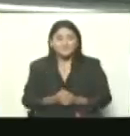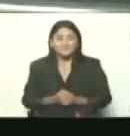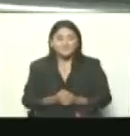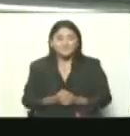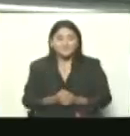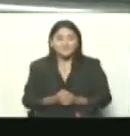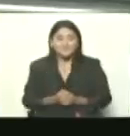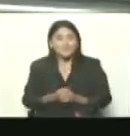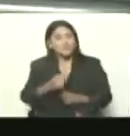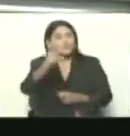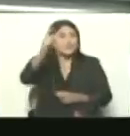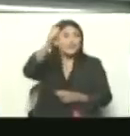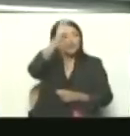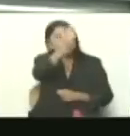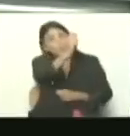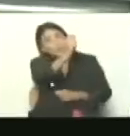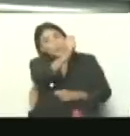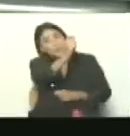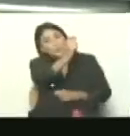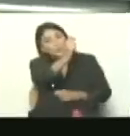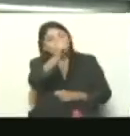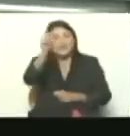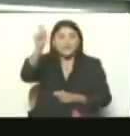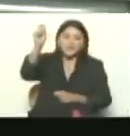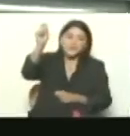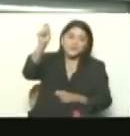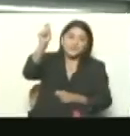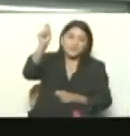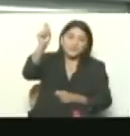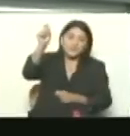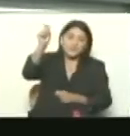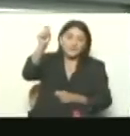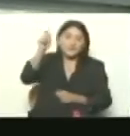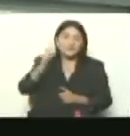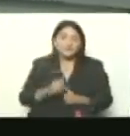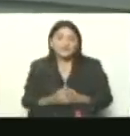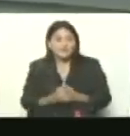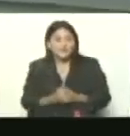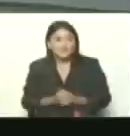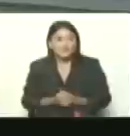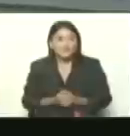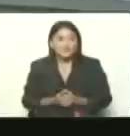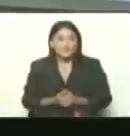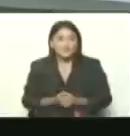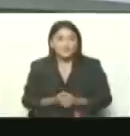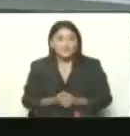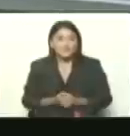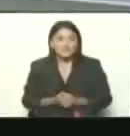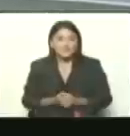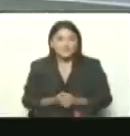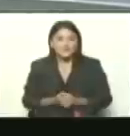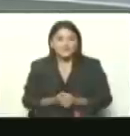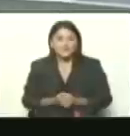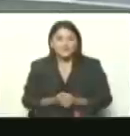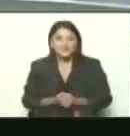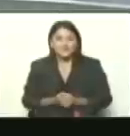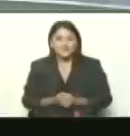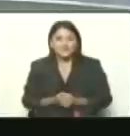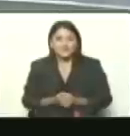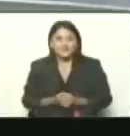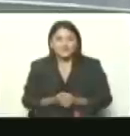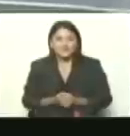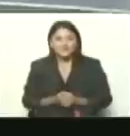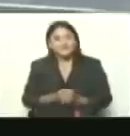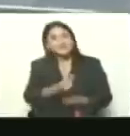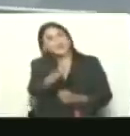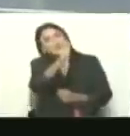tomarnos un selfie, mira aquí. Un selfie, no, una foto, para sacarle mis redes sociales. Ah, ¿tú tienes alguna red social? ¿Te